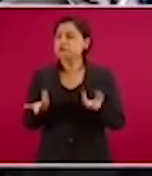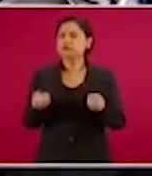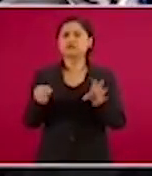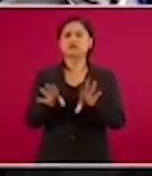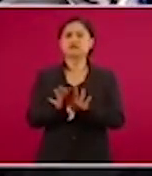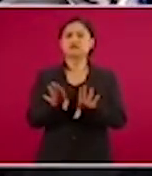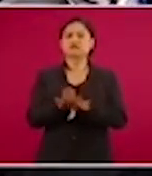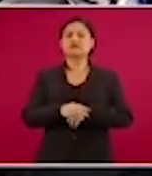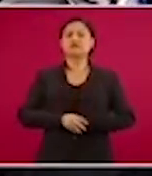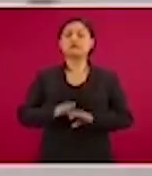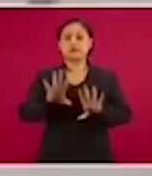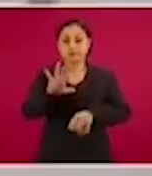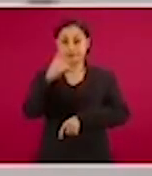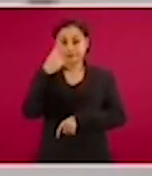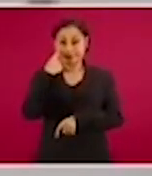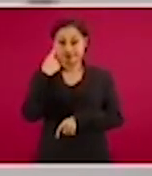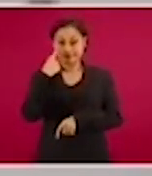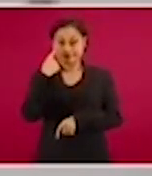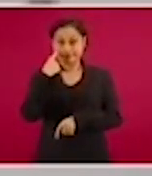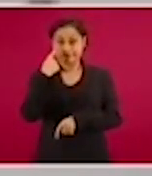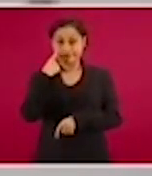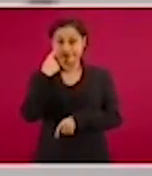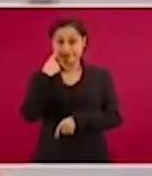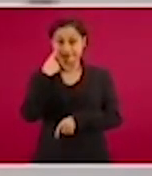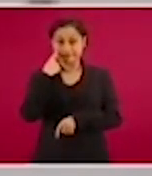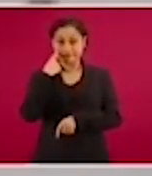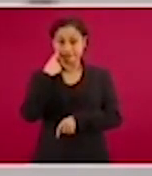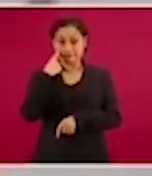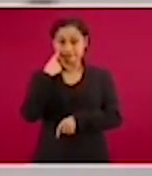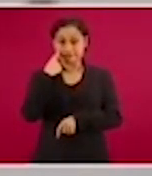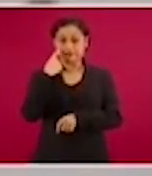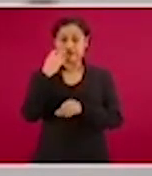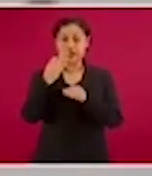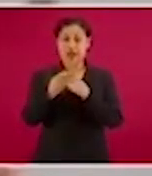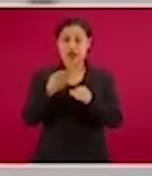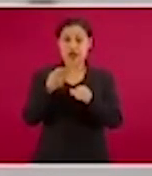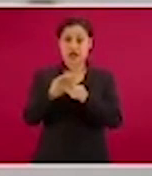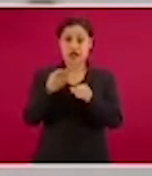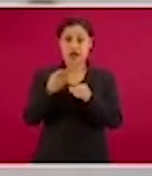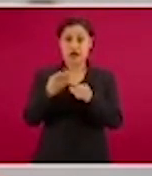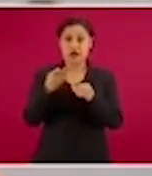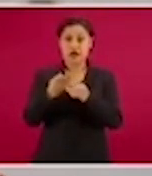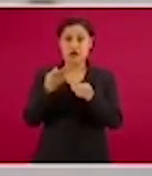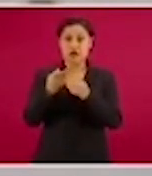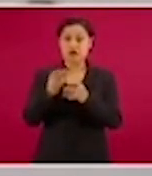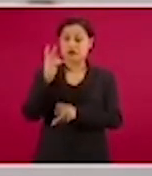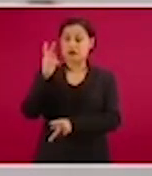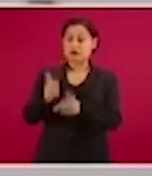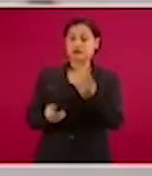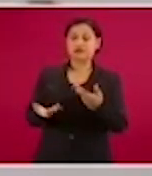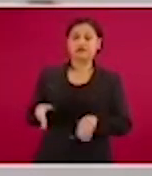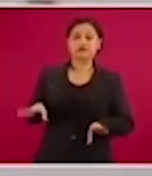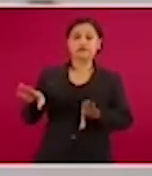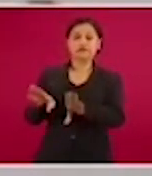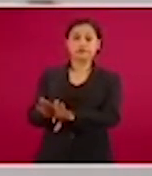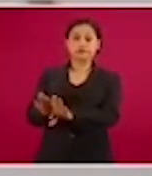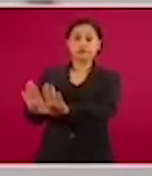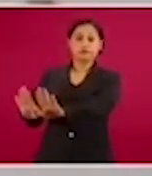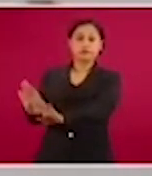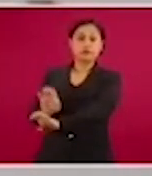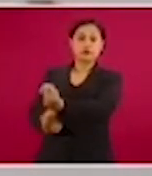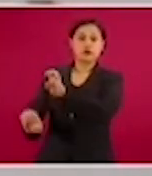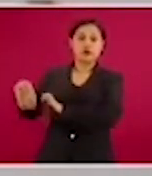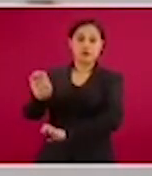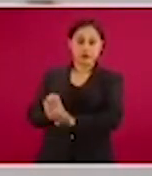la parte administrativa hemos suspendido temporalmente porque vamos a partir para hacer auditorías esas